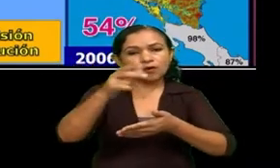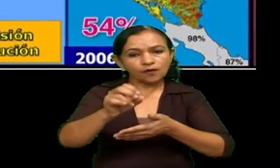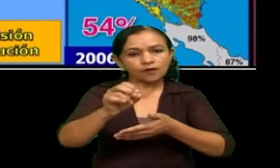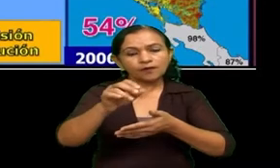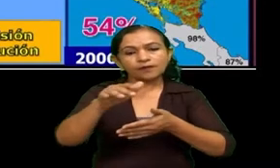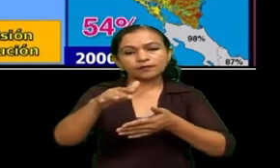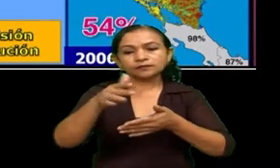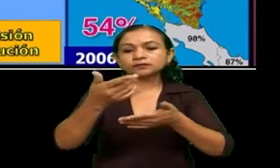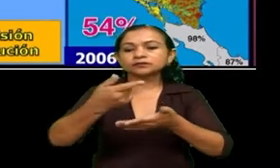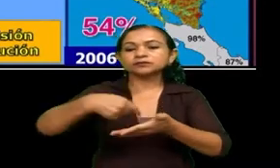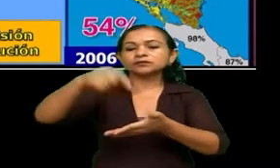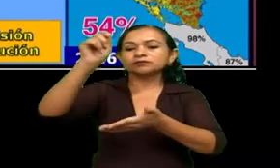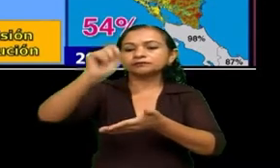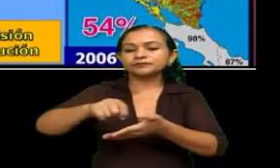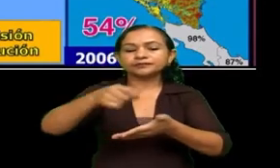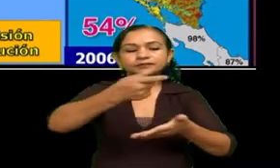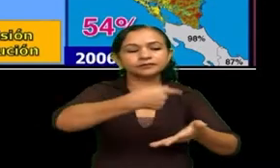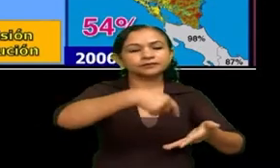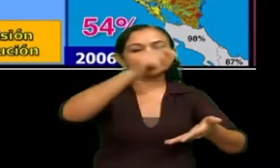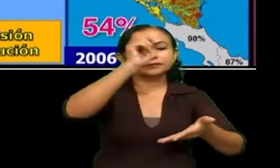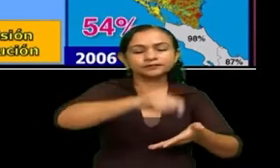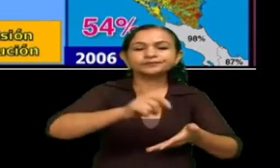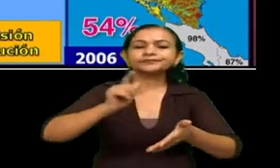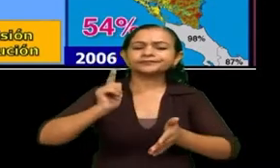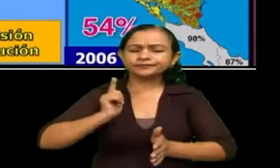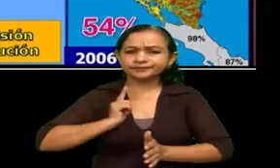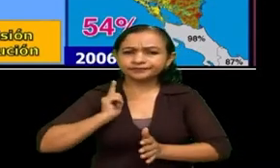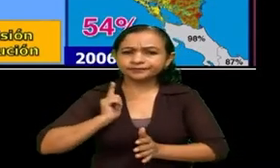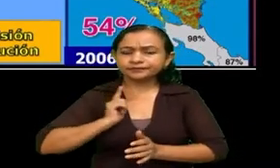con contratos firmados. Ya tenemos